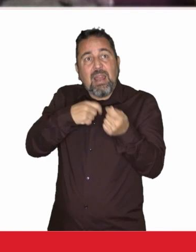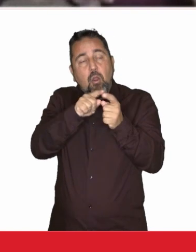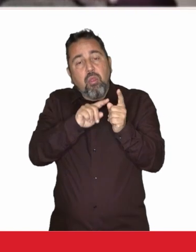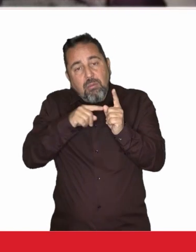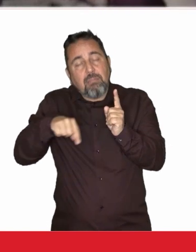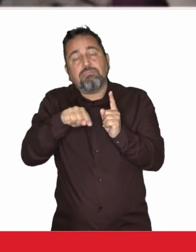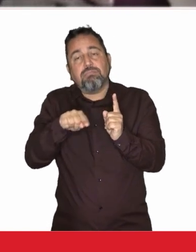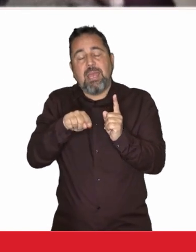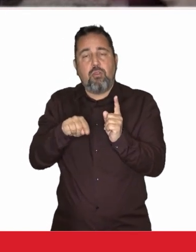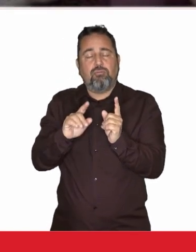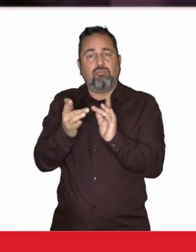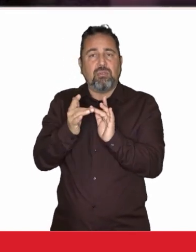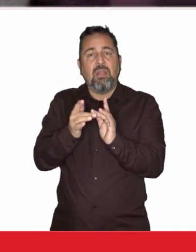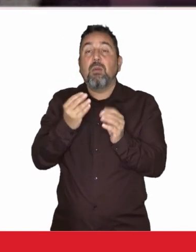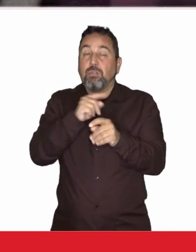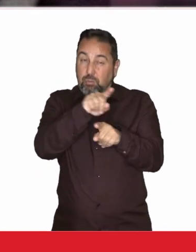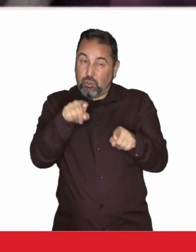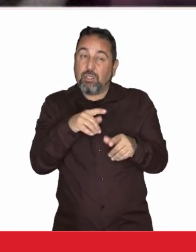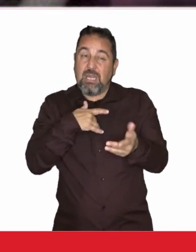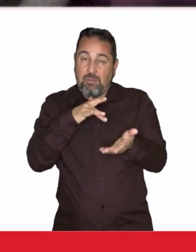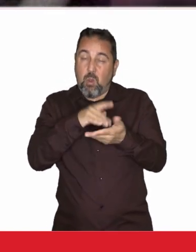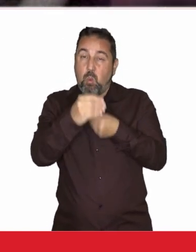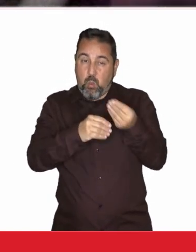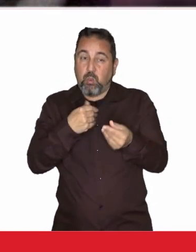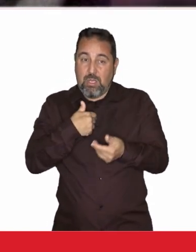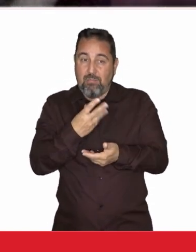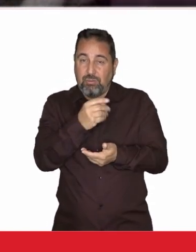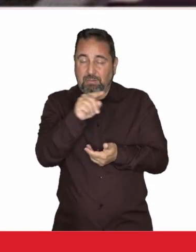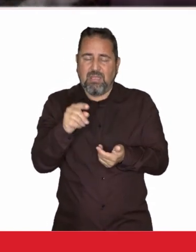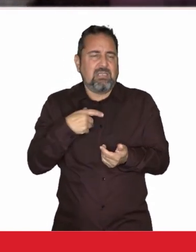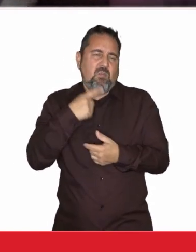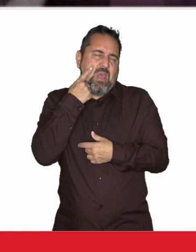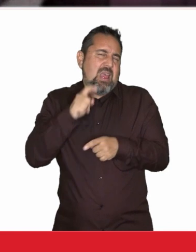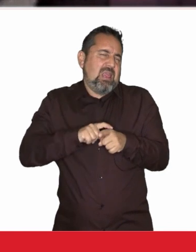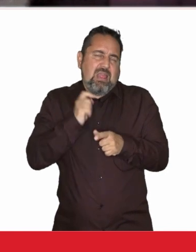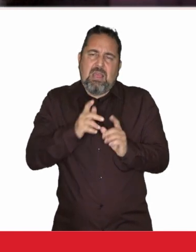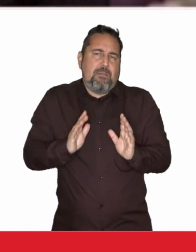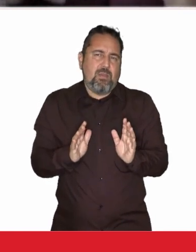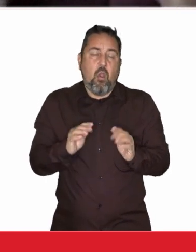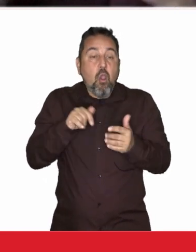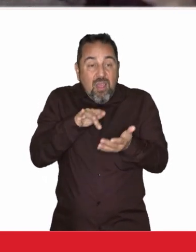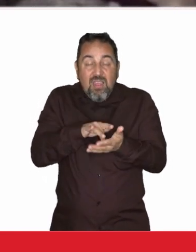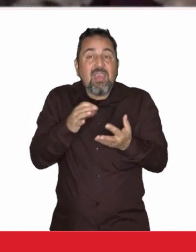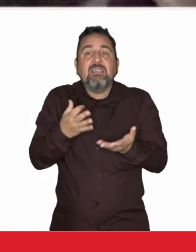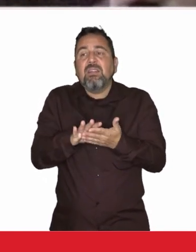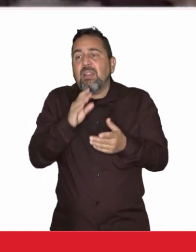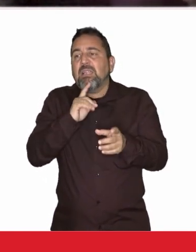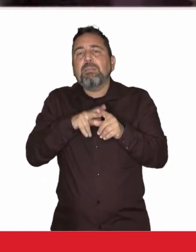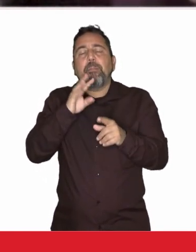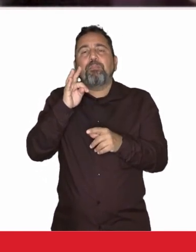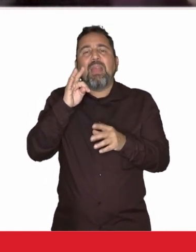al negocio. Estoy seguro que muchas de vosotras y vosotros ya lo estáis usando, ¿vale? Esto es súper típico. Hoy en día todo lo que tiene que ver